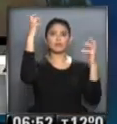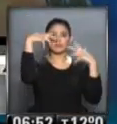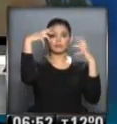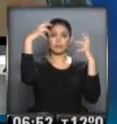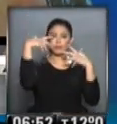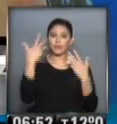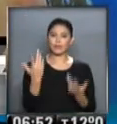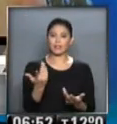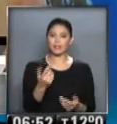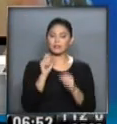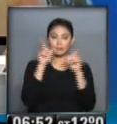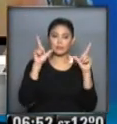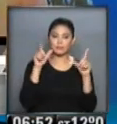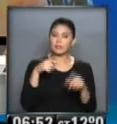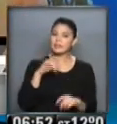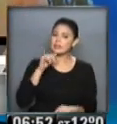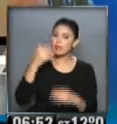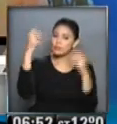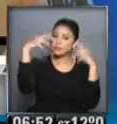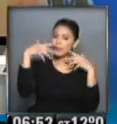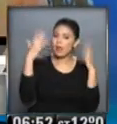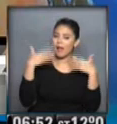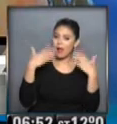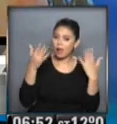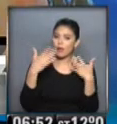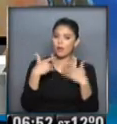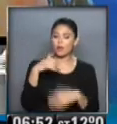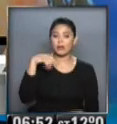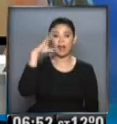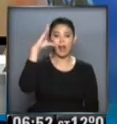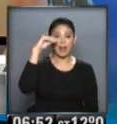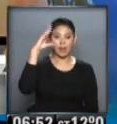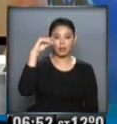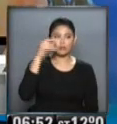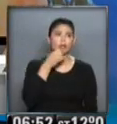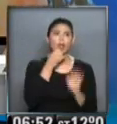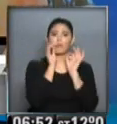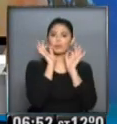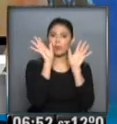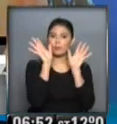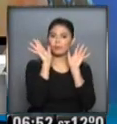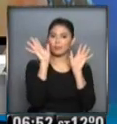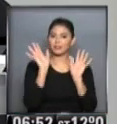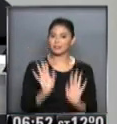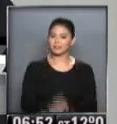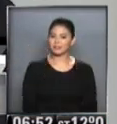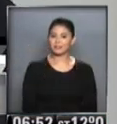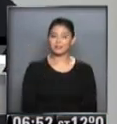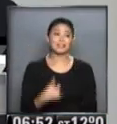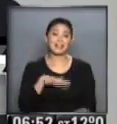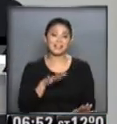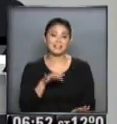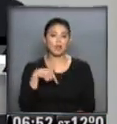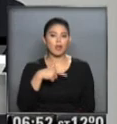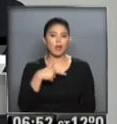la lluvia, no esperábamos que hiciera este calorcito. Durante la noche hizo lo que quiso la atmósfera. Bueno, es así. Tenemos